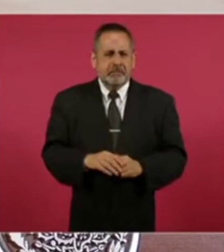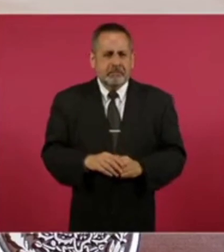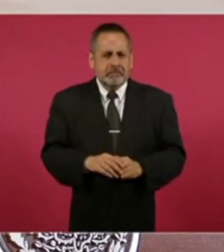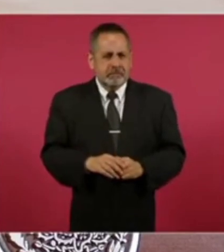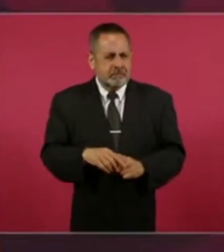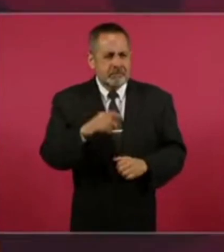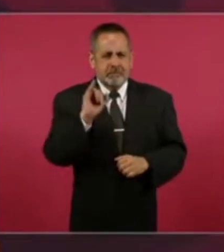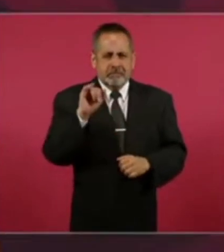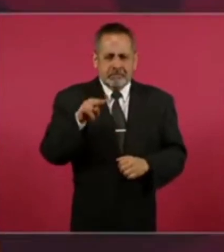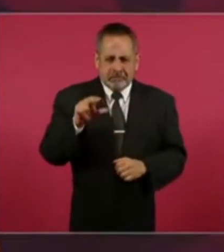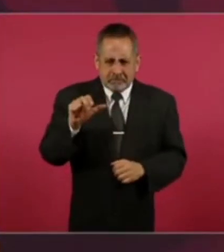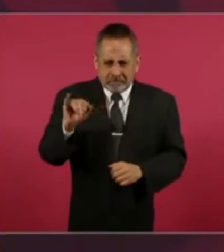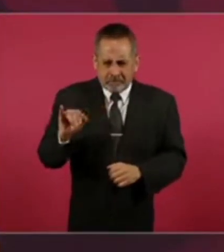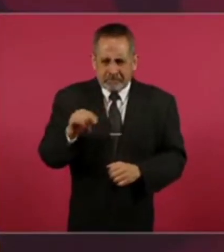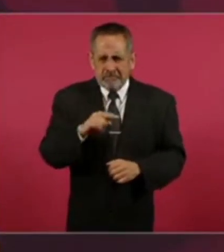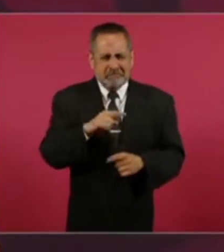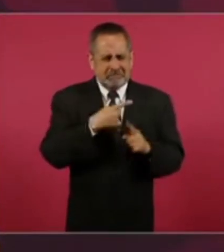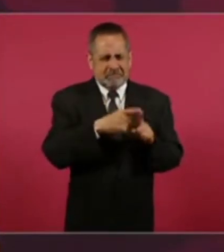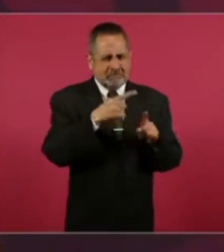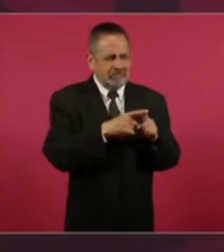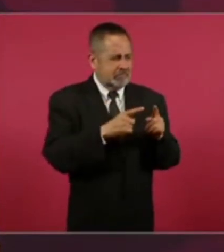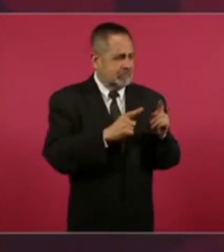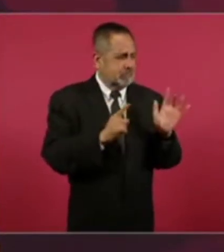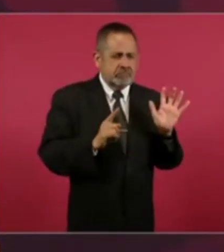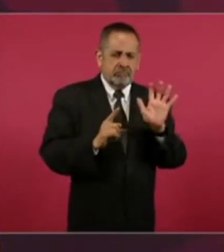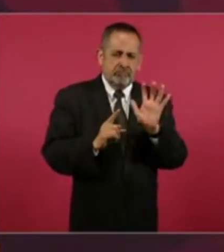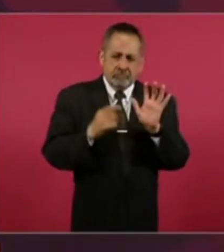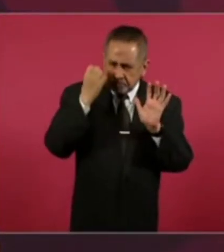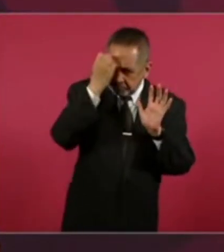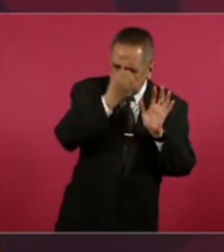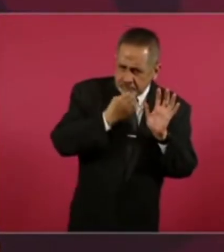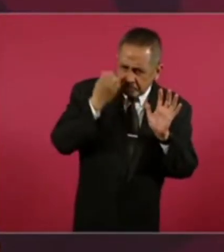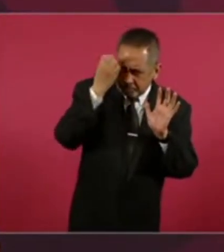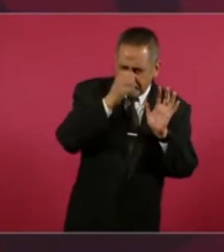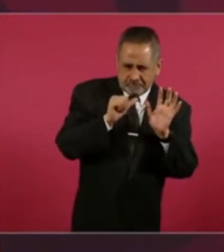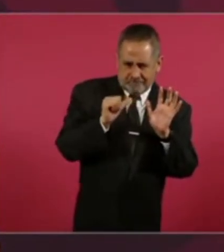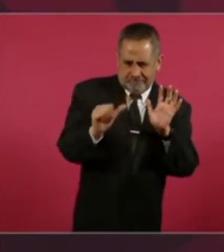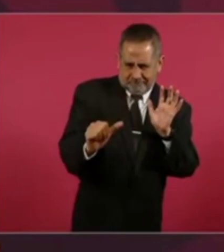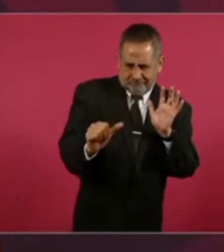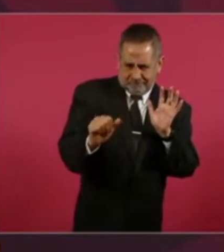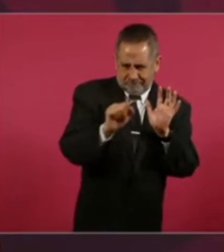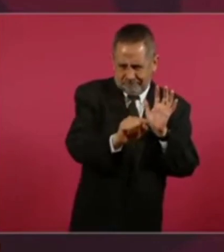de la Transparencia, de todos. Y hacen un examen.